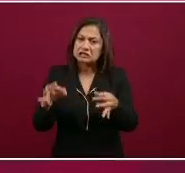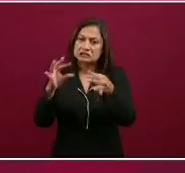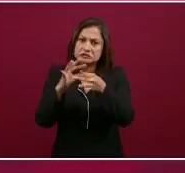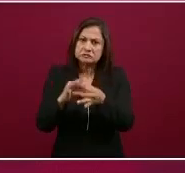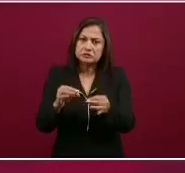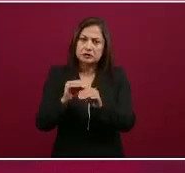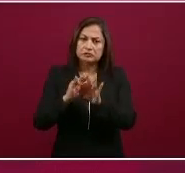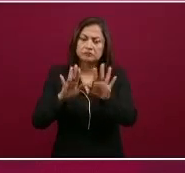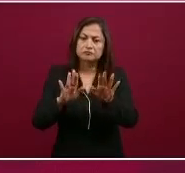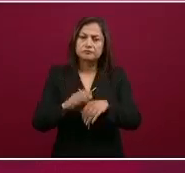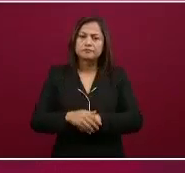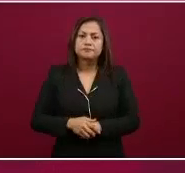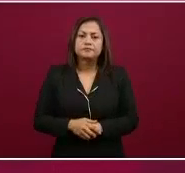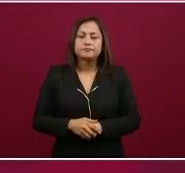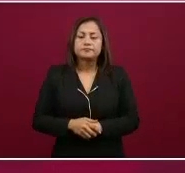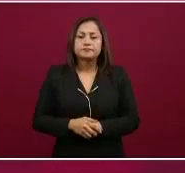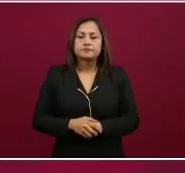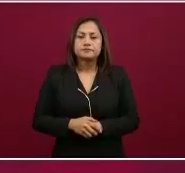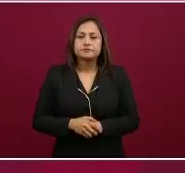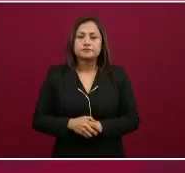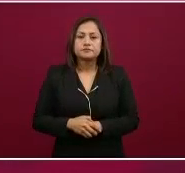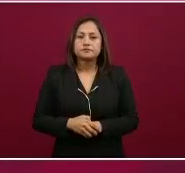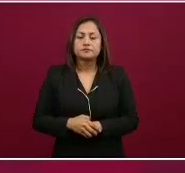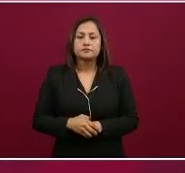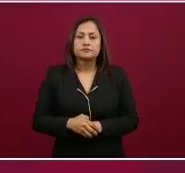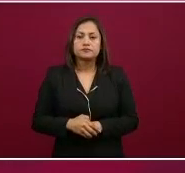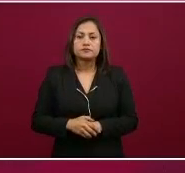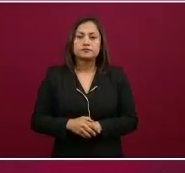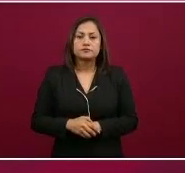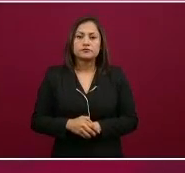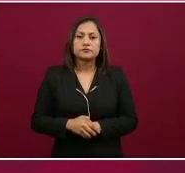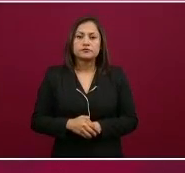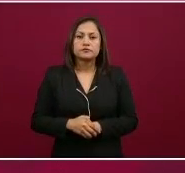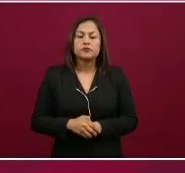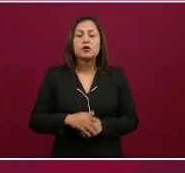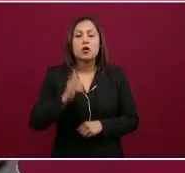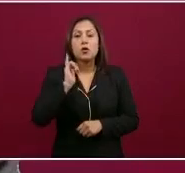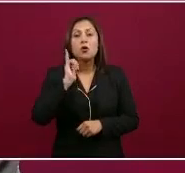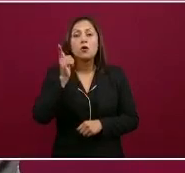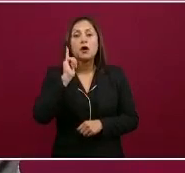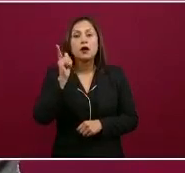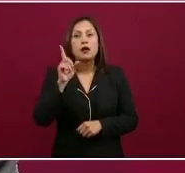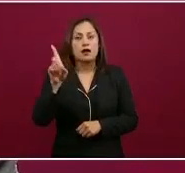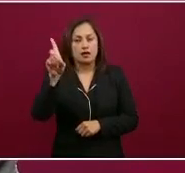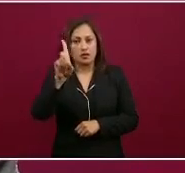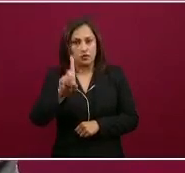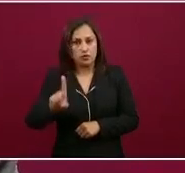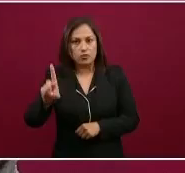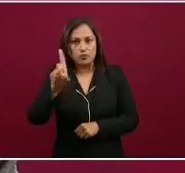vamos a procurar hacer el domingo, aunque no